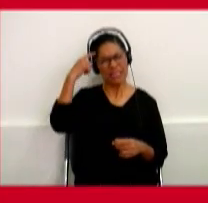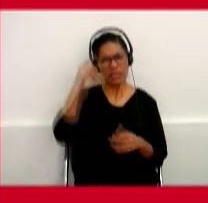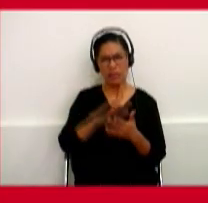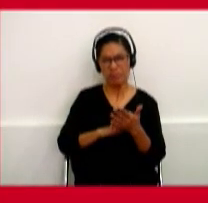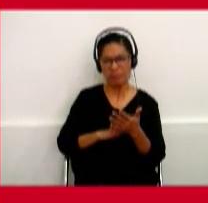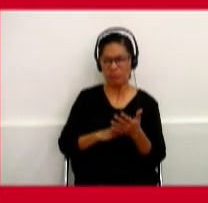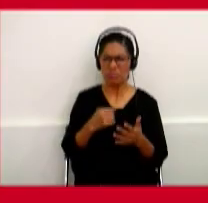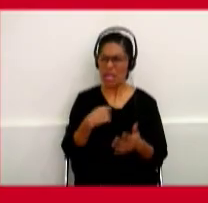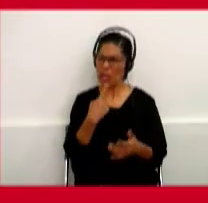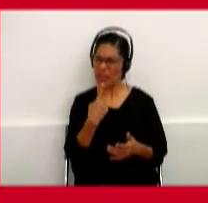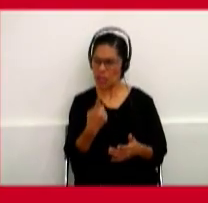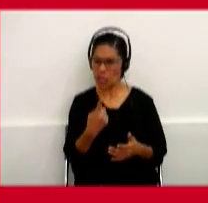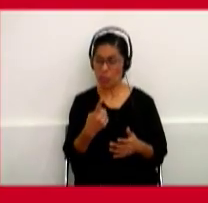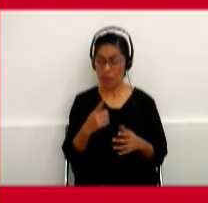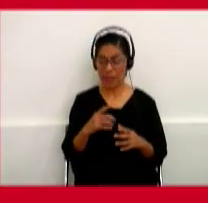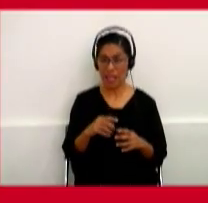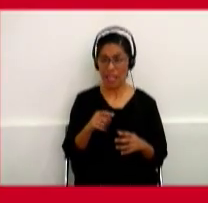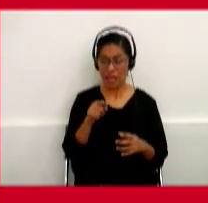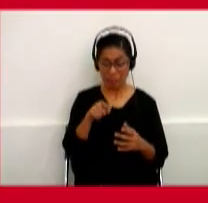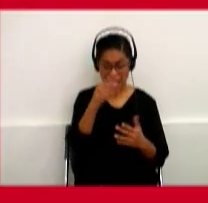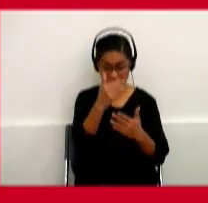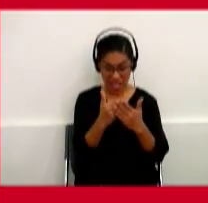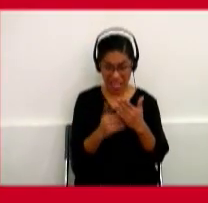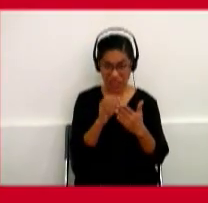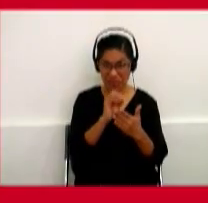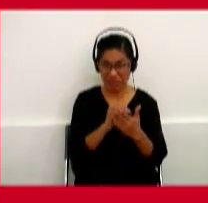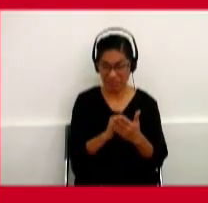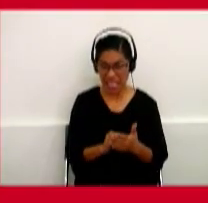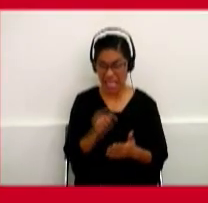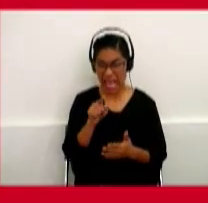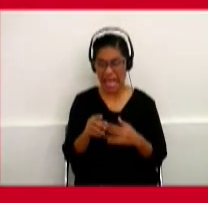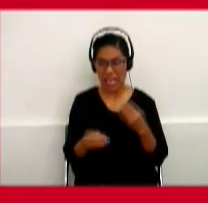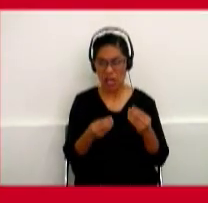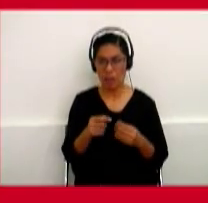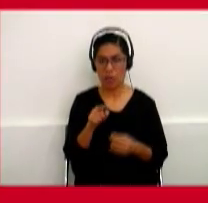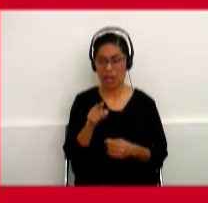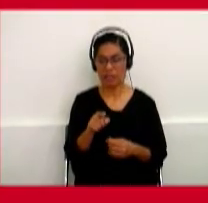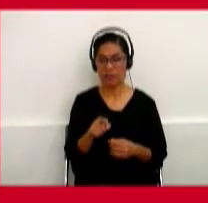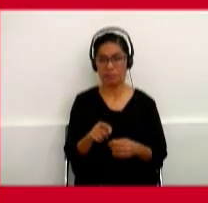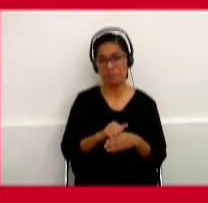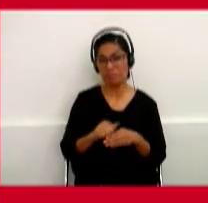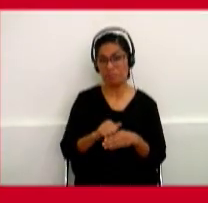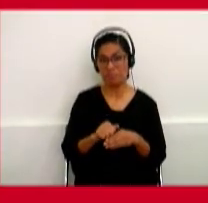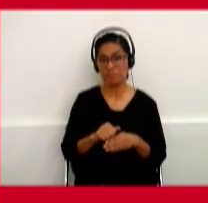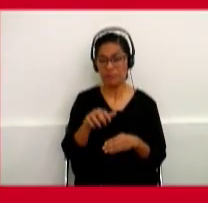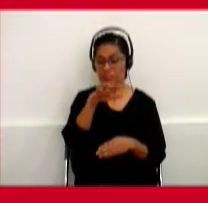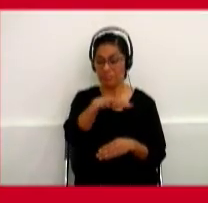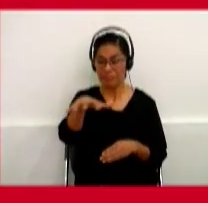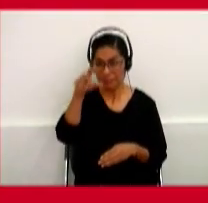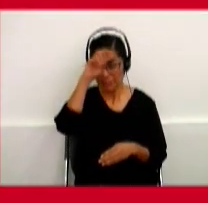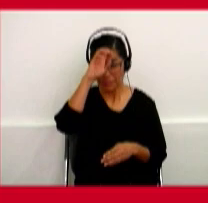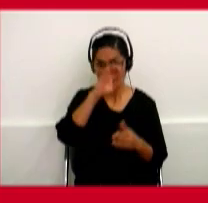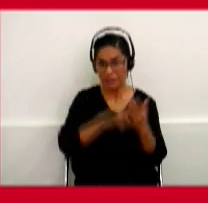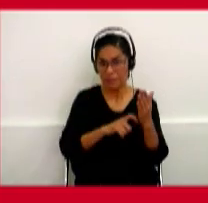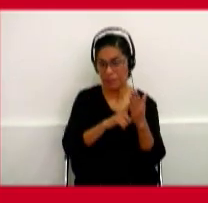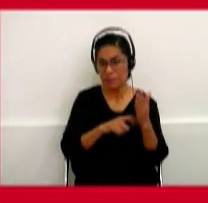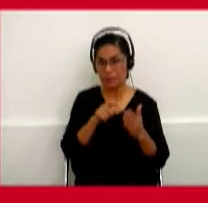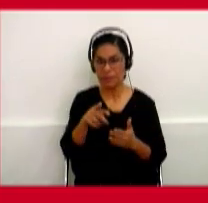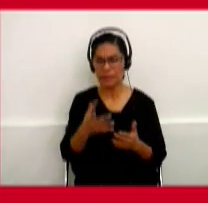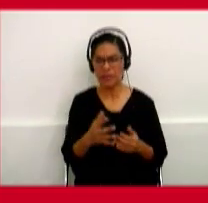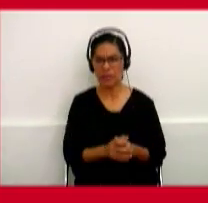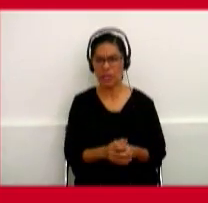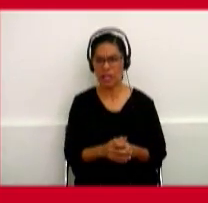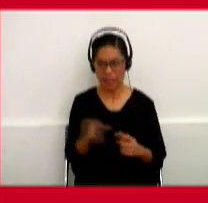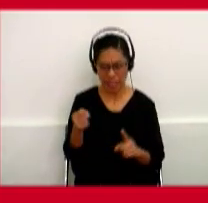no estratégicamente, pero lo que estamos viendo en la práctica en el sector es que hay un mayor impacto de cosas como